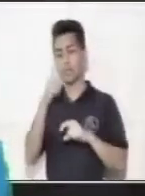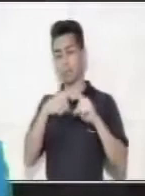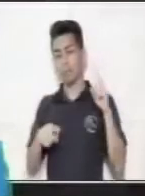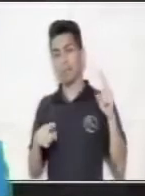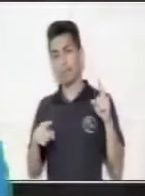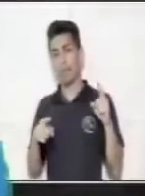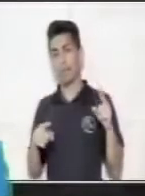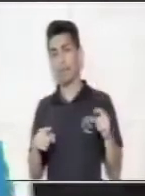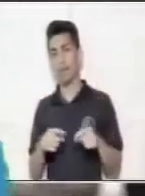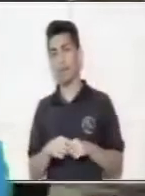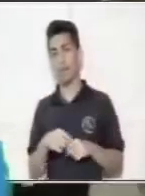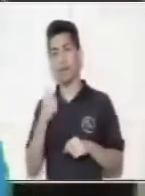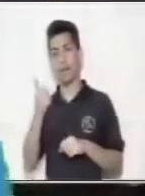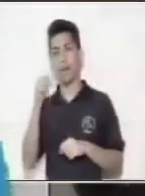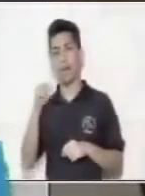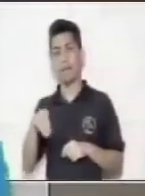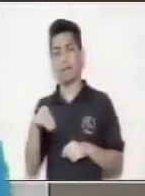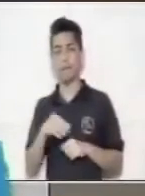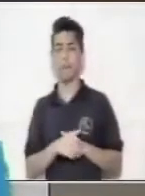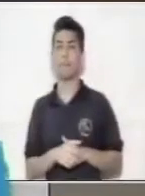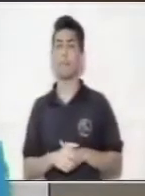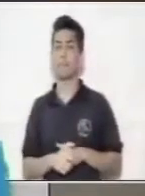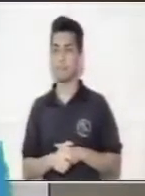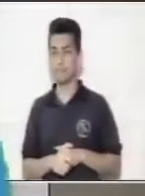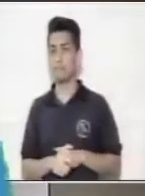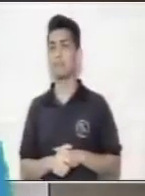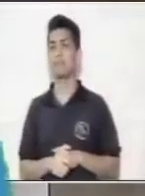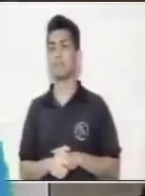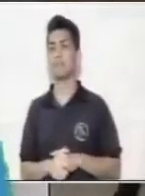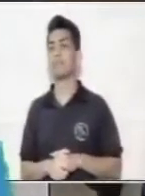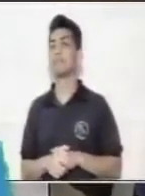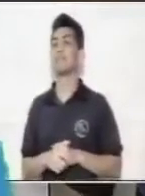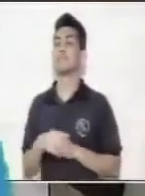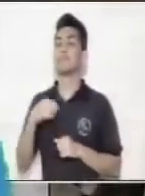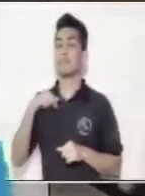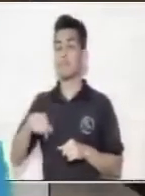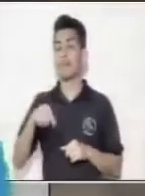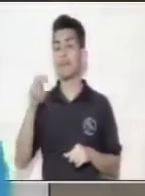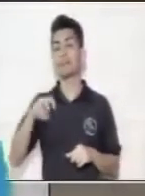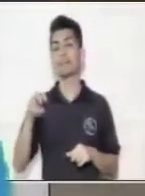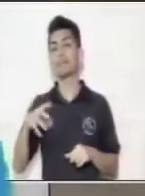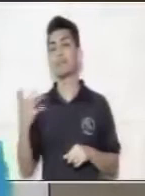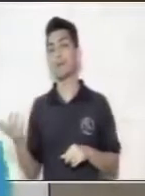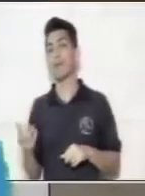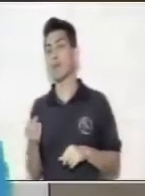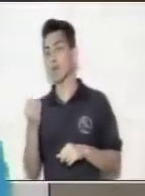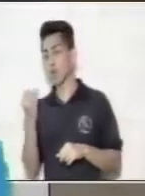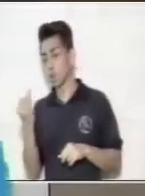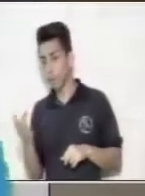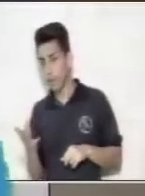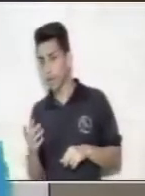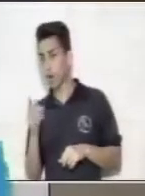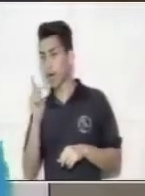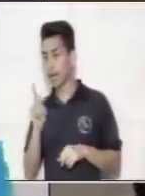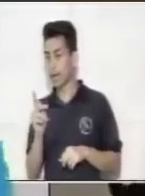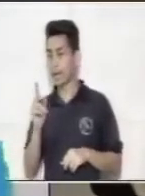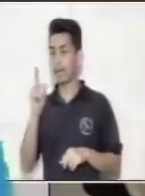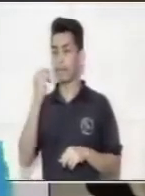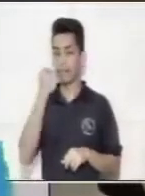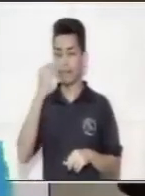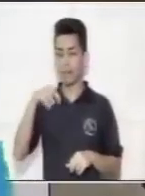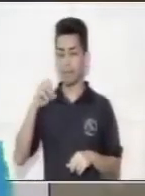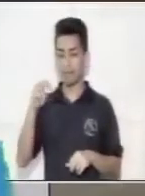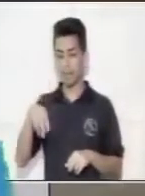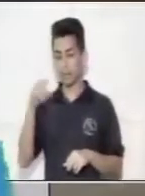11:30 AM, ¿verdad? Entonces necesitamos únicamente el número y la dimensional. Y cuando nos preguntan la